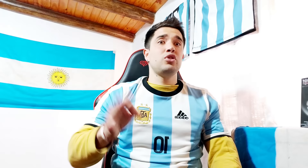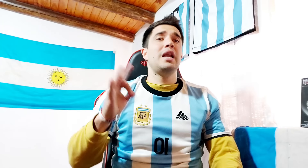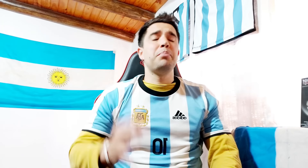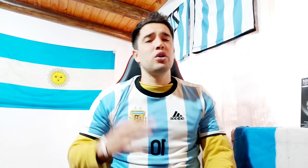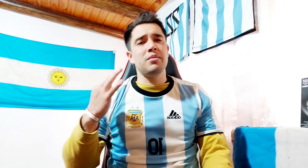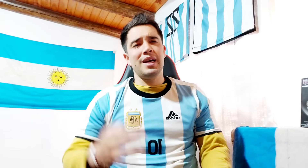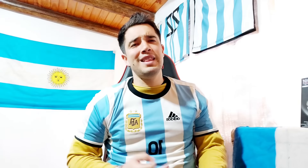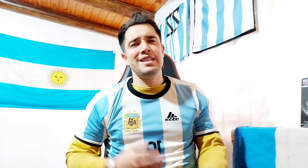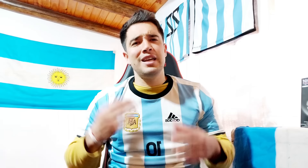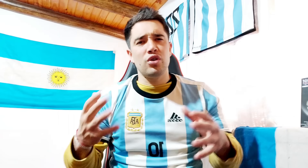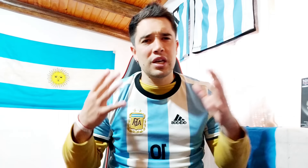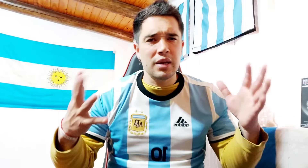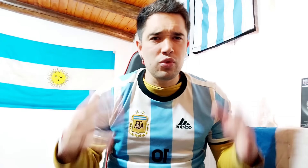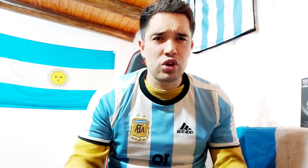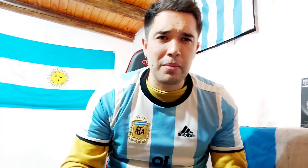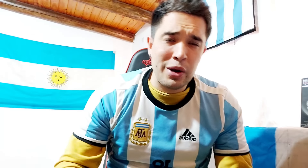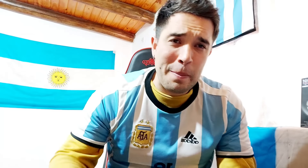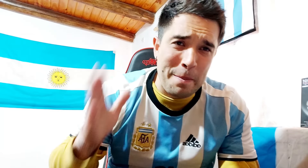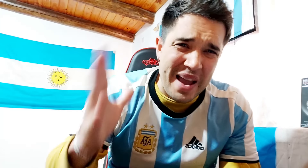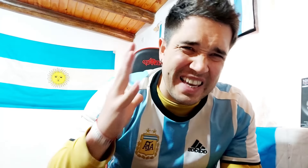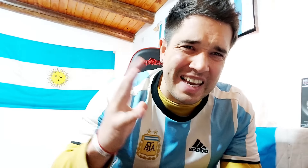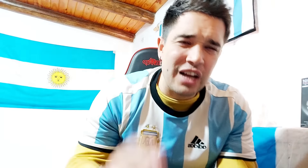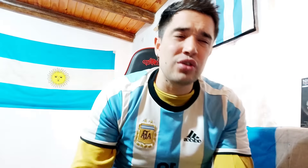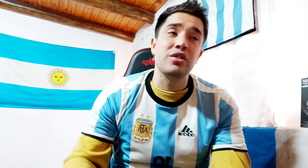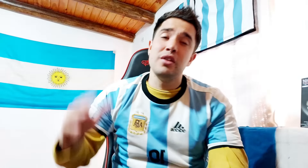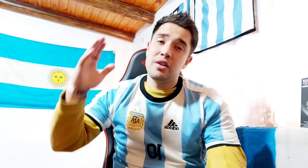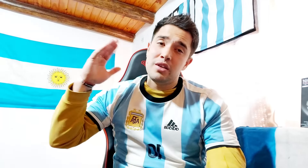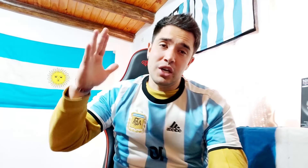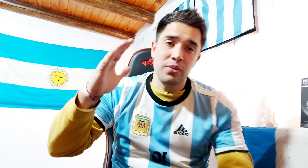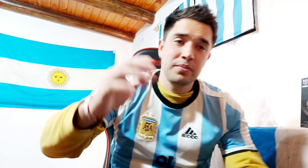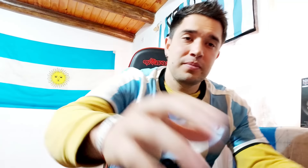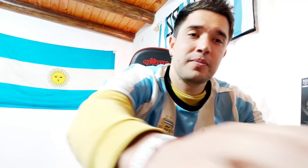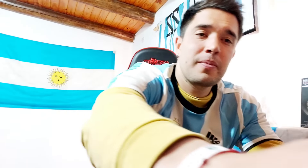que nos vemos en la próxima, gente. Se los quiere mucho, hermanos mexicanos. Chao.